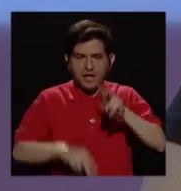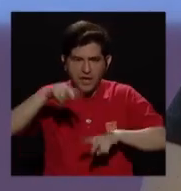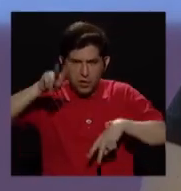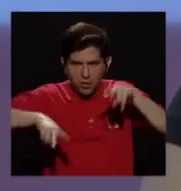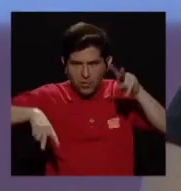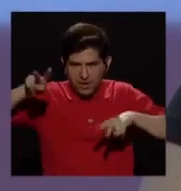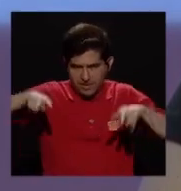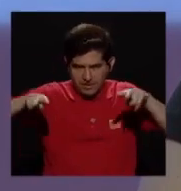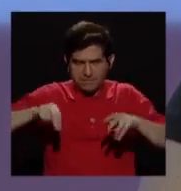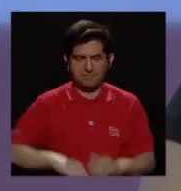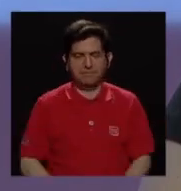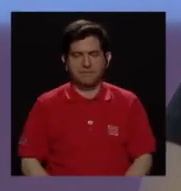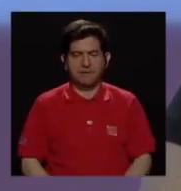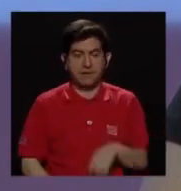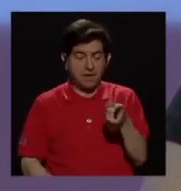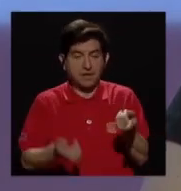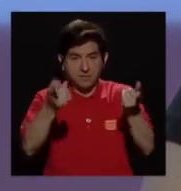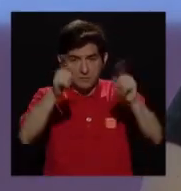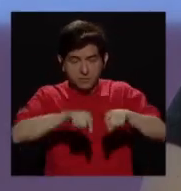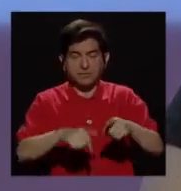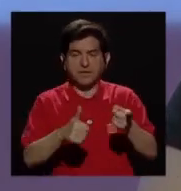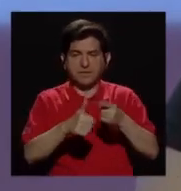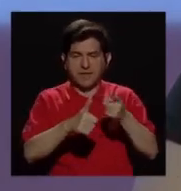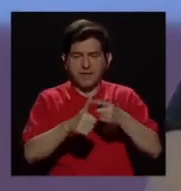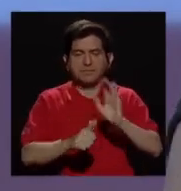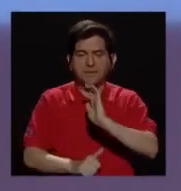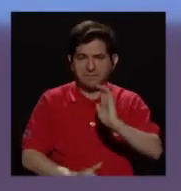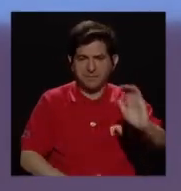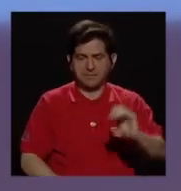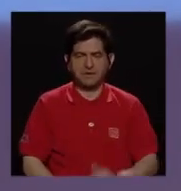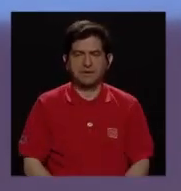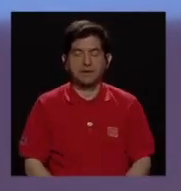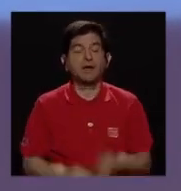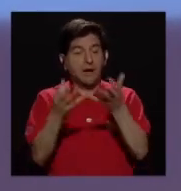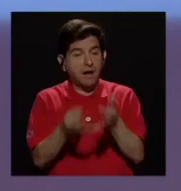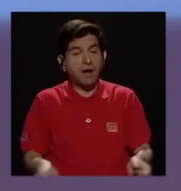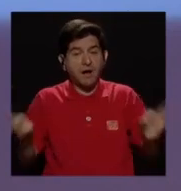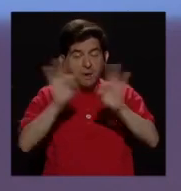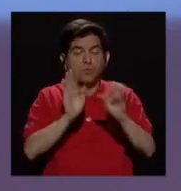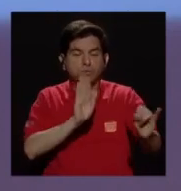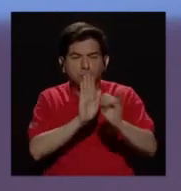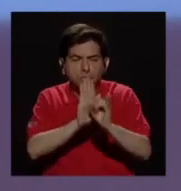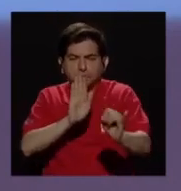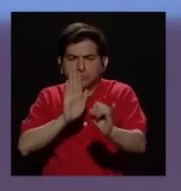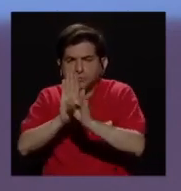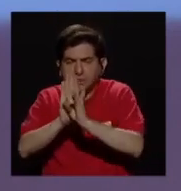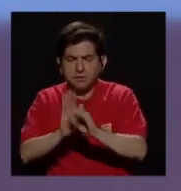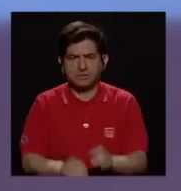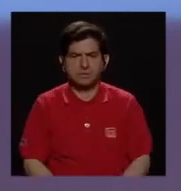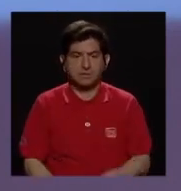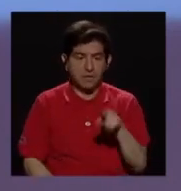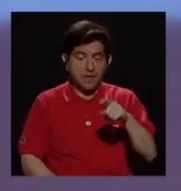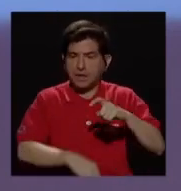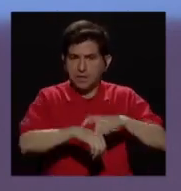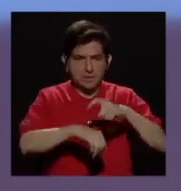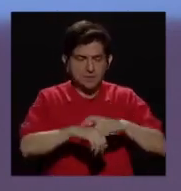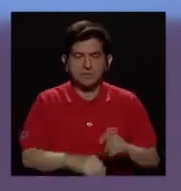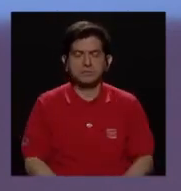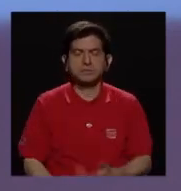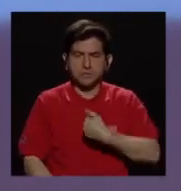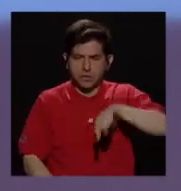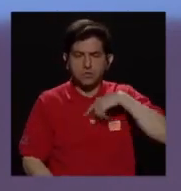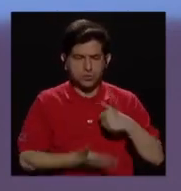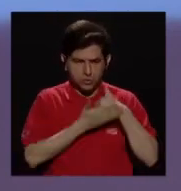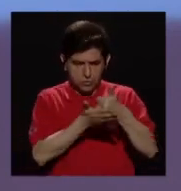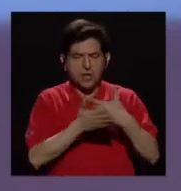y niñas en género variante, que se da en la primera infancia. Y de ahí la importancia de identificar que aún en esta edad podemos contribuir